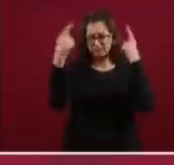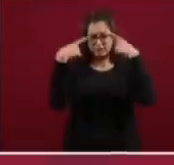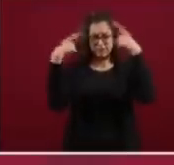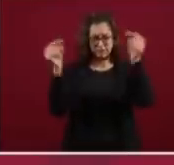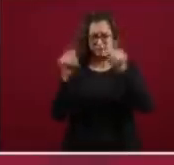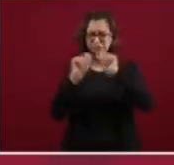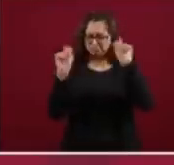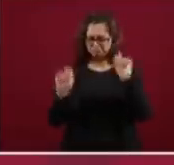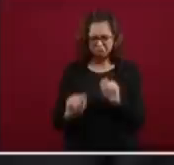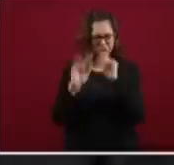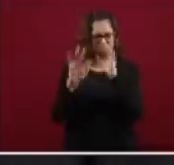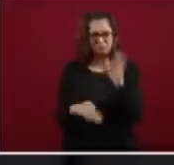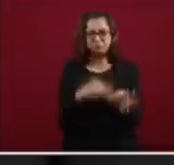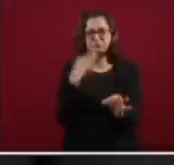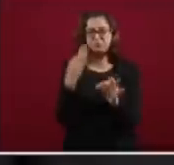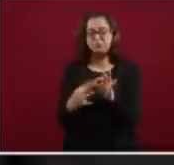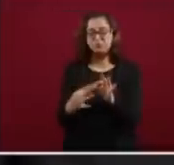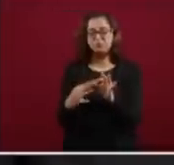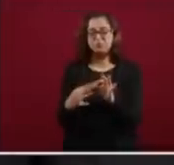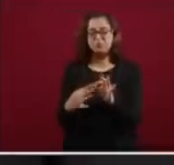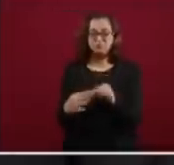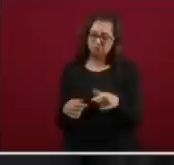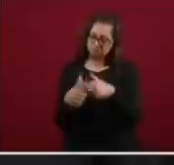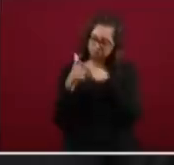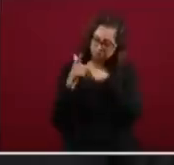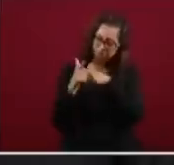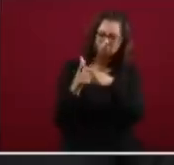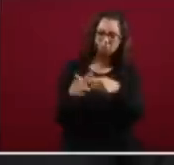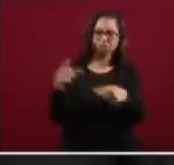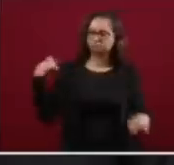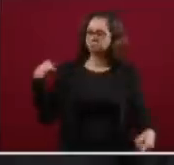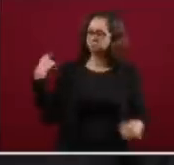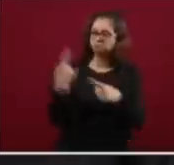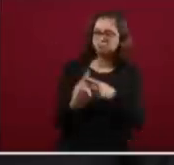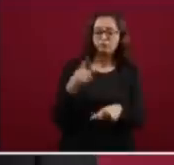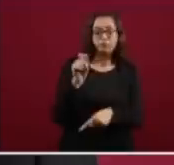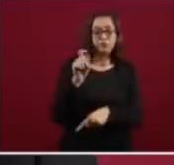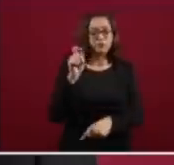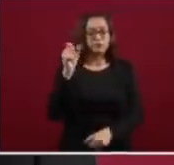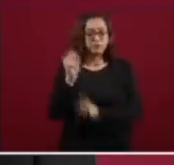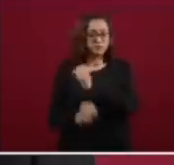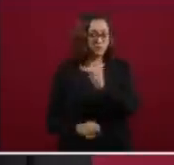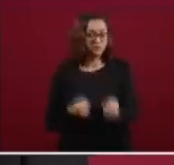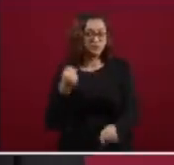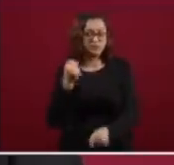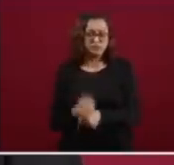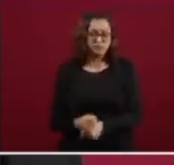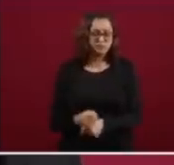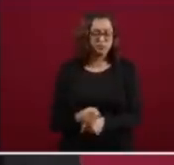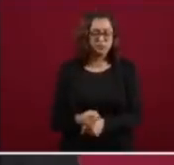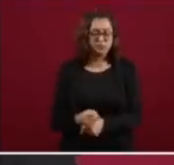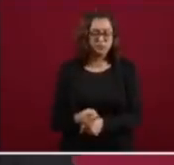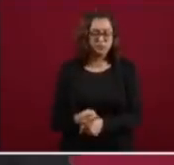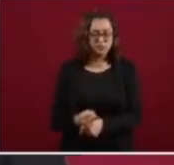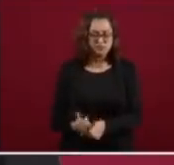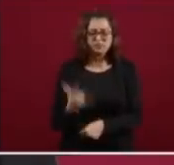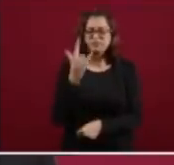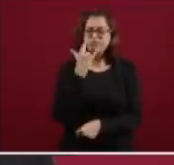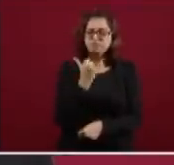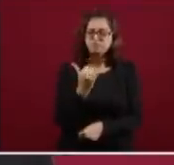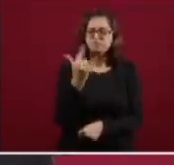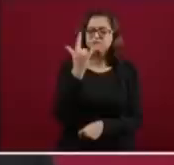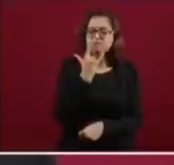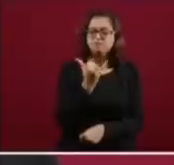tituló y de 20 años a la fecha pues ha estado